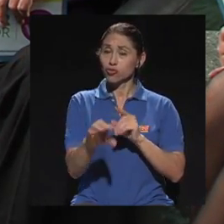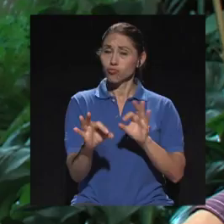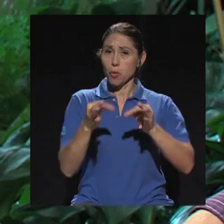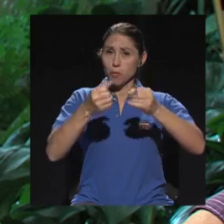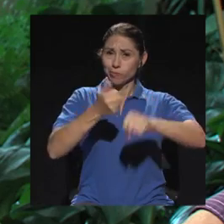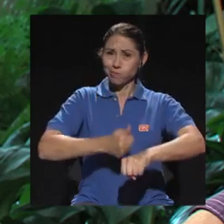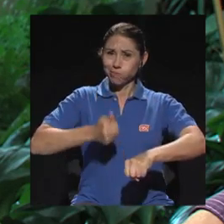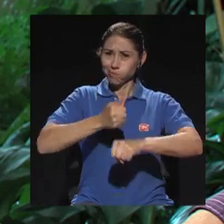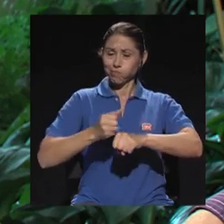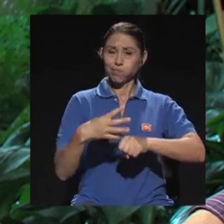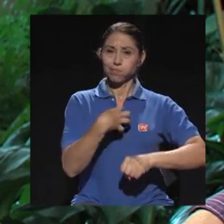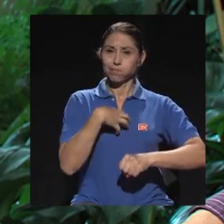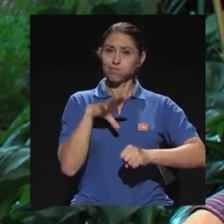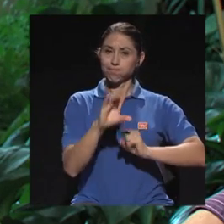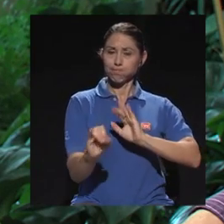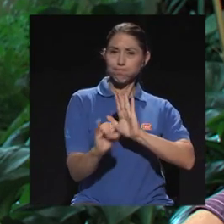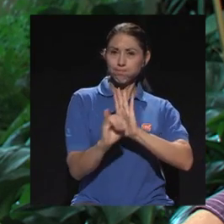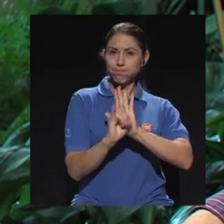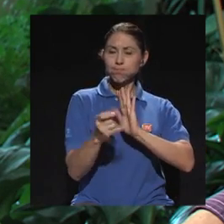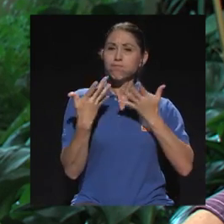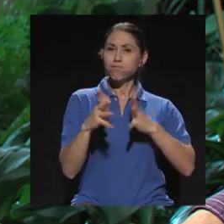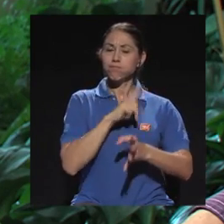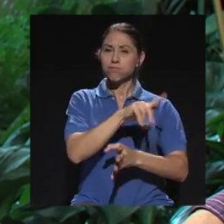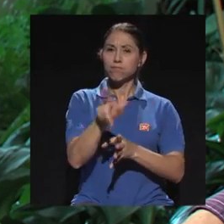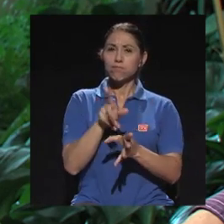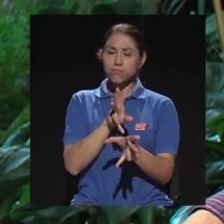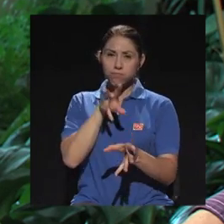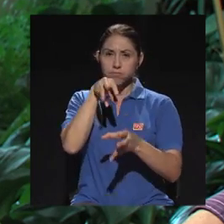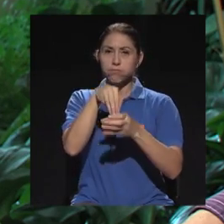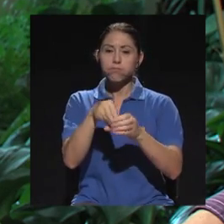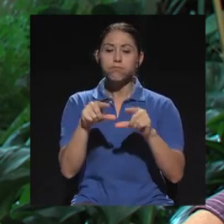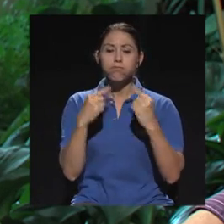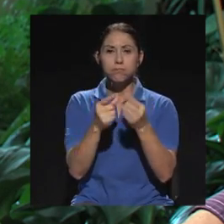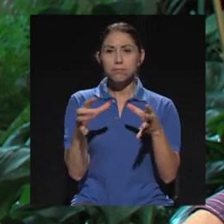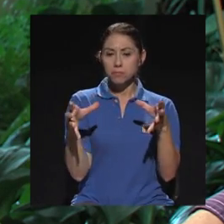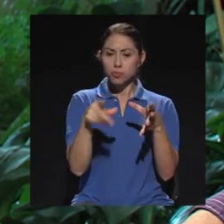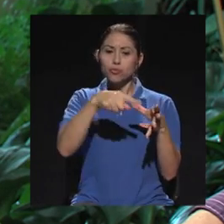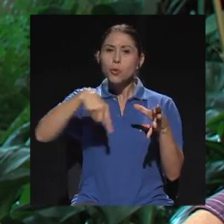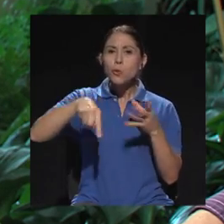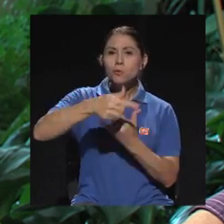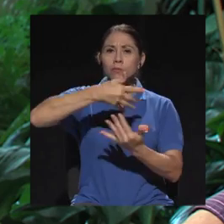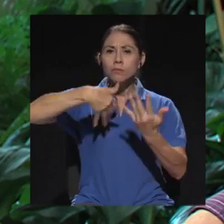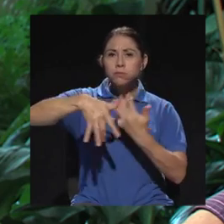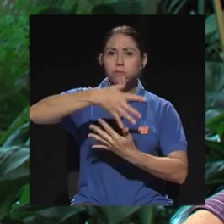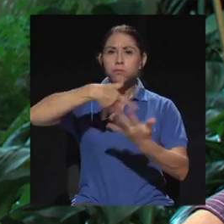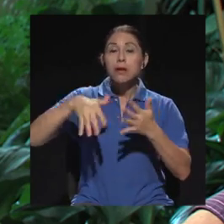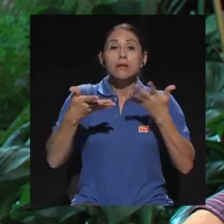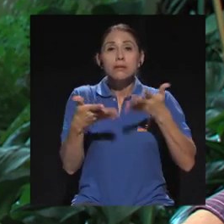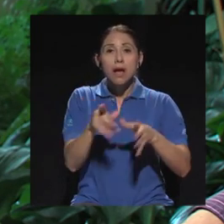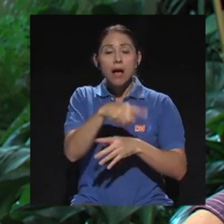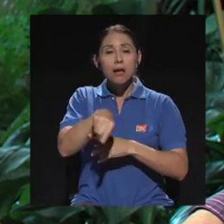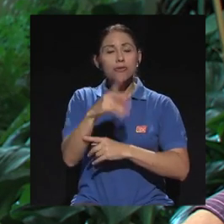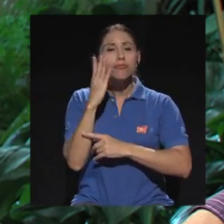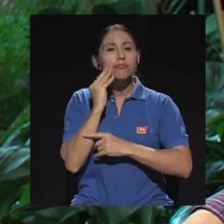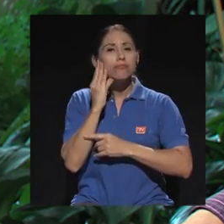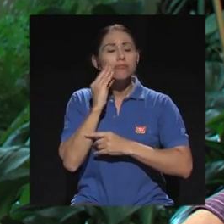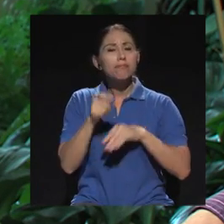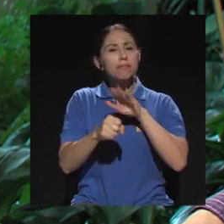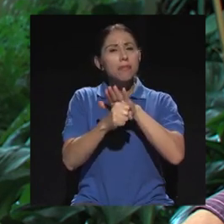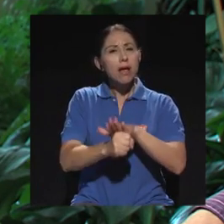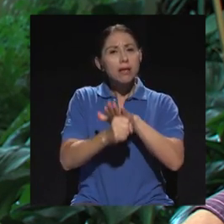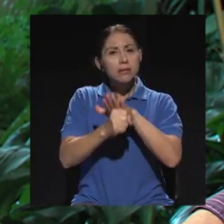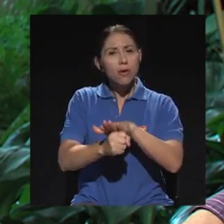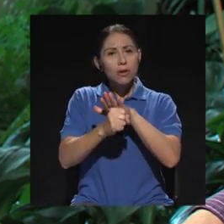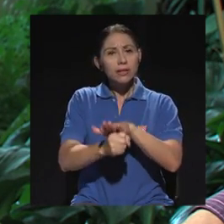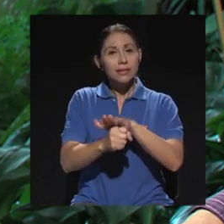identidad, ¿verdad? El pertenecer a un grupo y ya empiezan a experimentar como presiones que también pueden ser